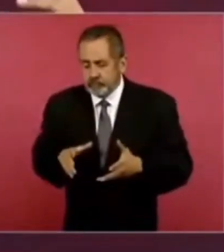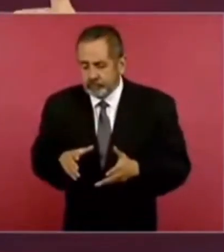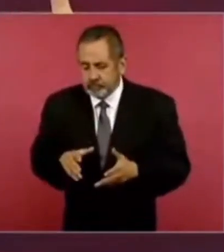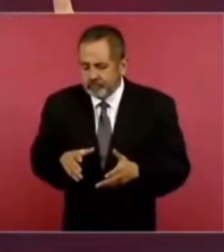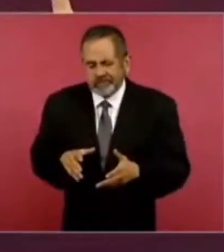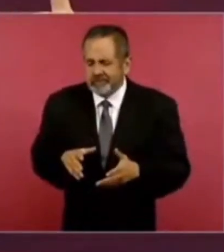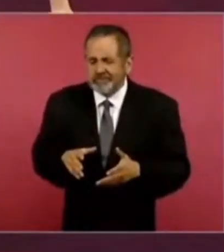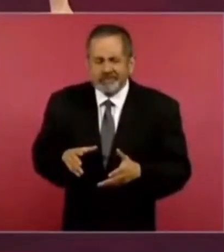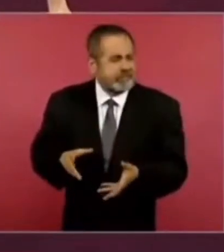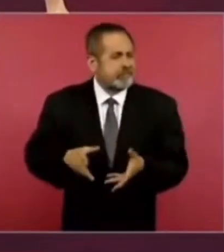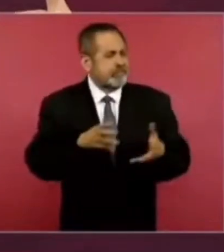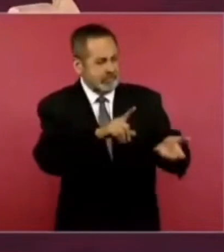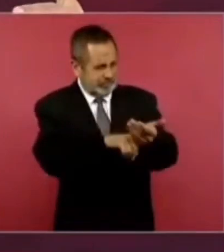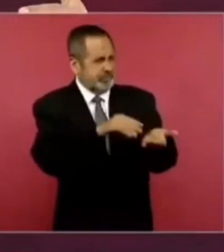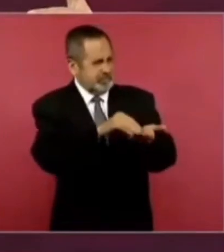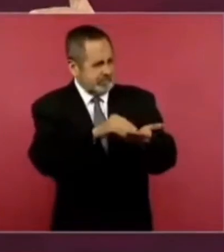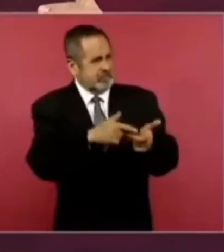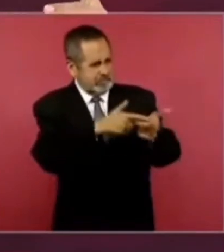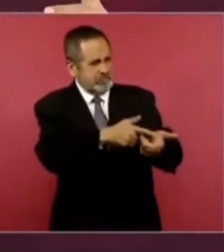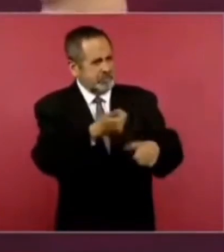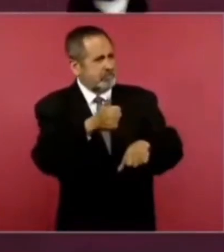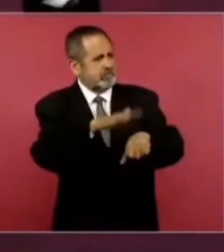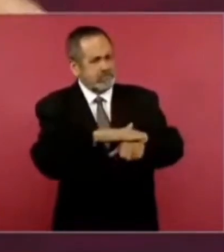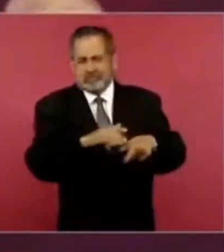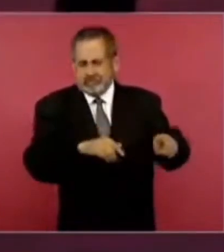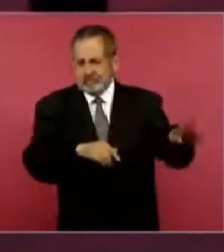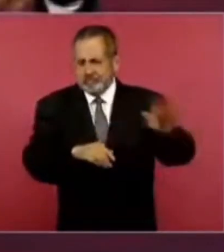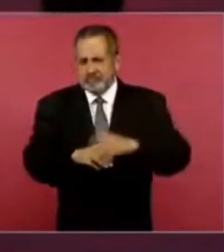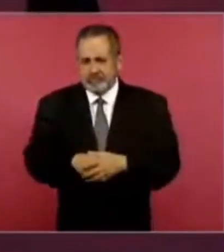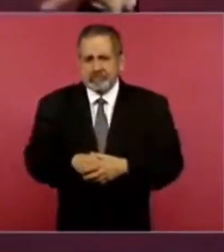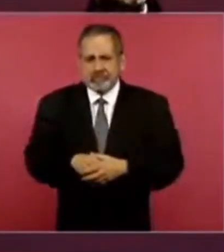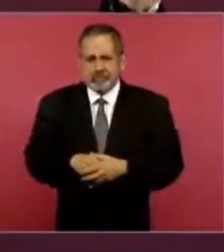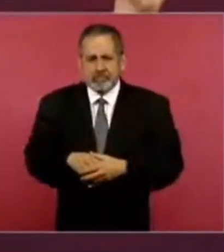son muy interesados del dinero,